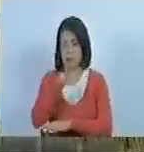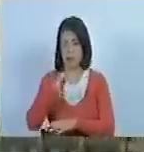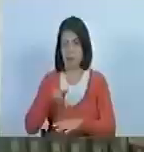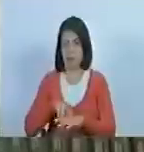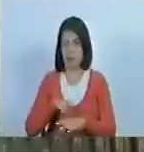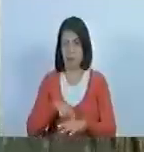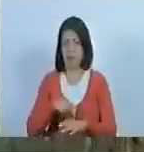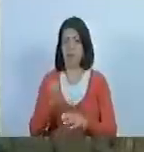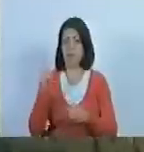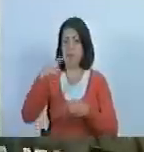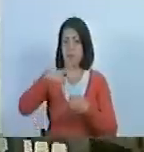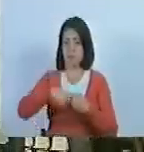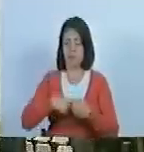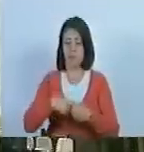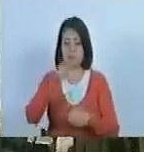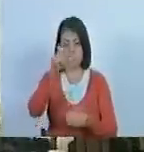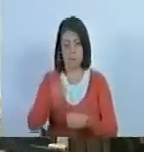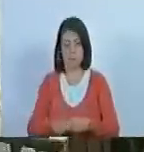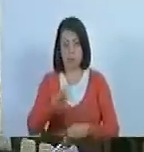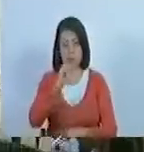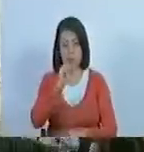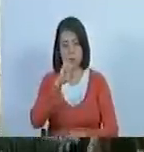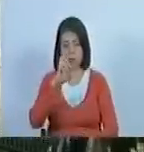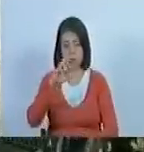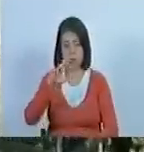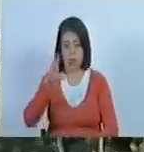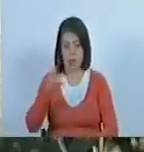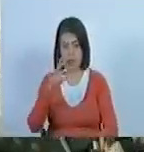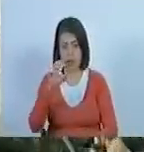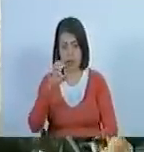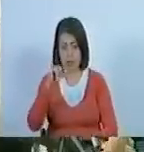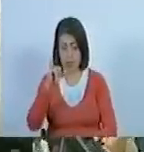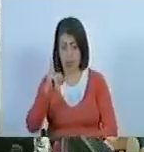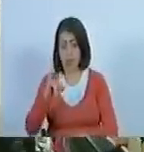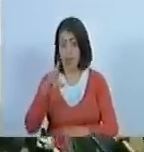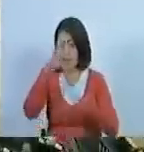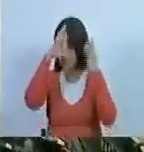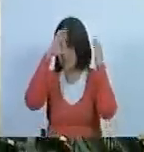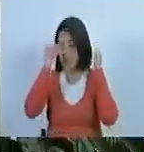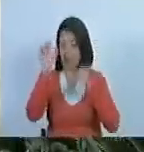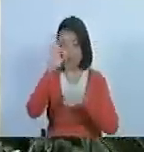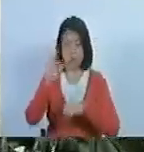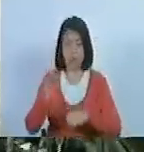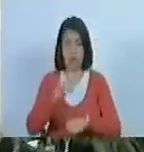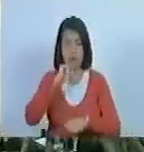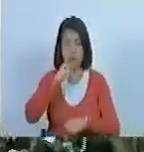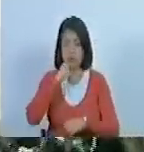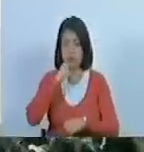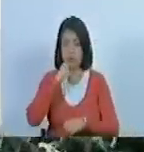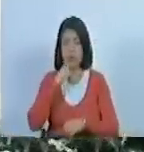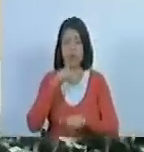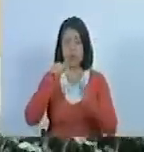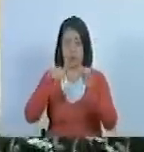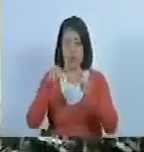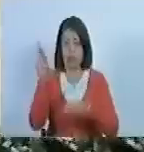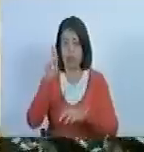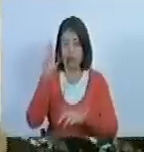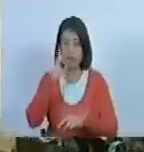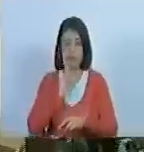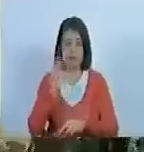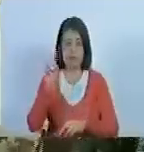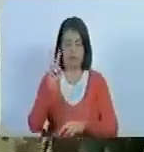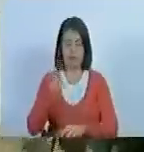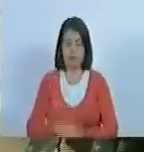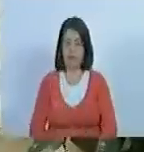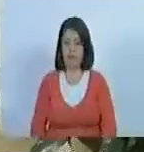Nacional, suscrita por el ciudadano Sergei Melik Bagdasarov, embajador de la Federación de Rusia en la República